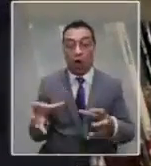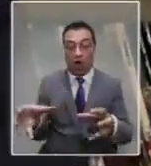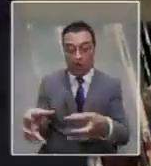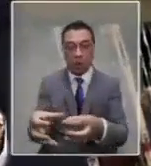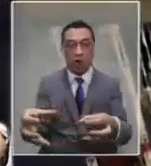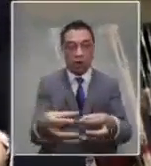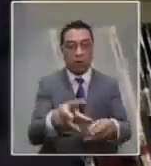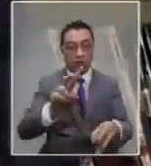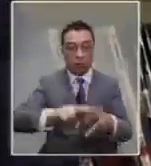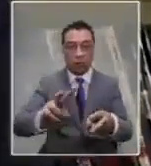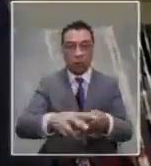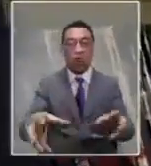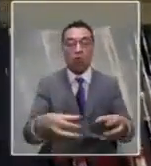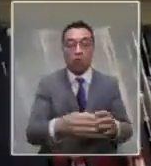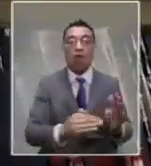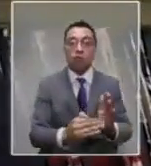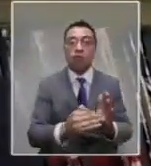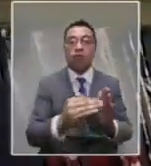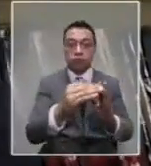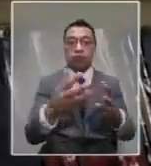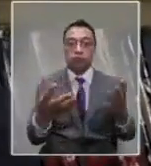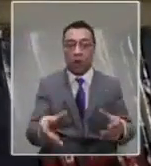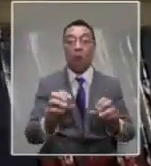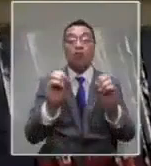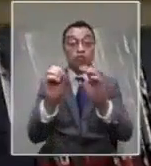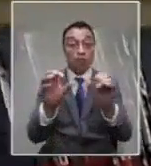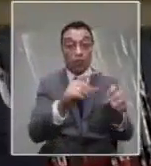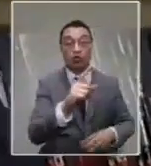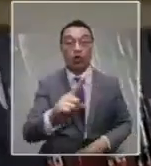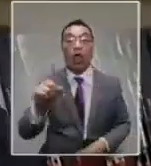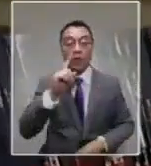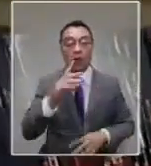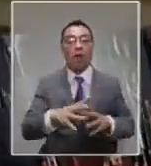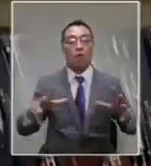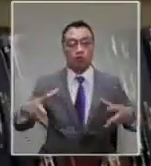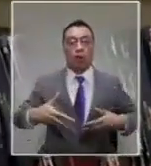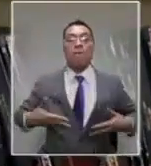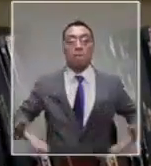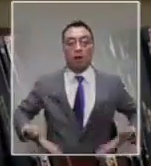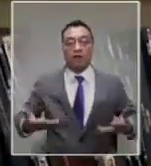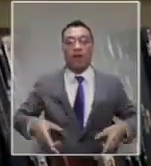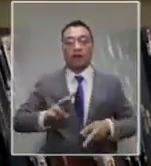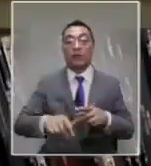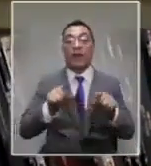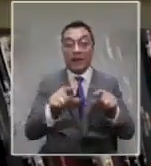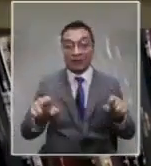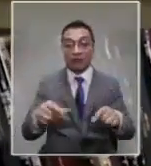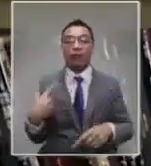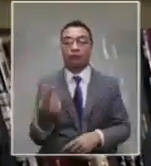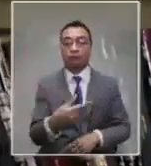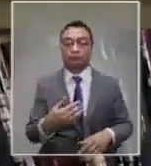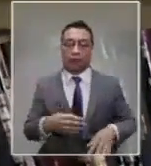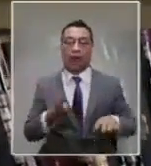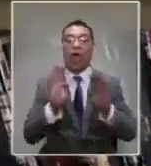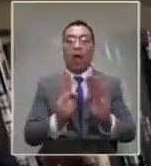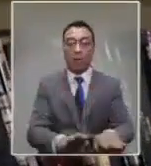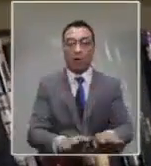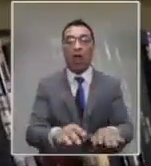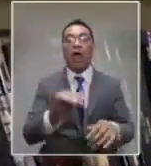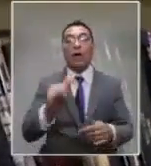se forman equipos, vemos cómo se forman grupos, vemos que muchos de ellos tienen gran motivación por hacerlo. Y eso nosotros lo